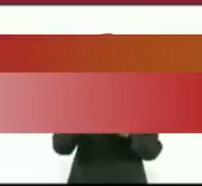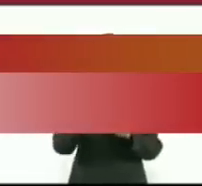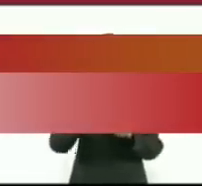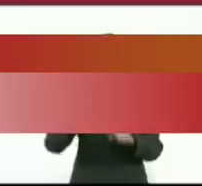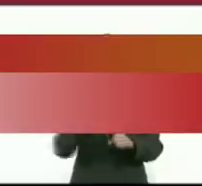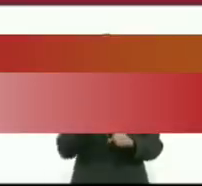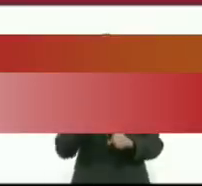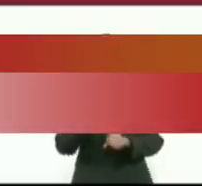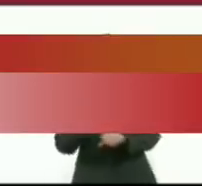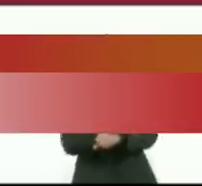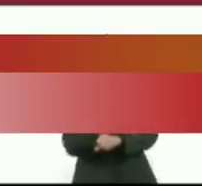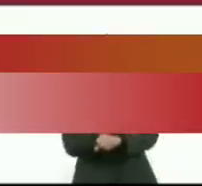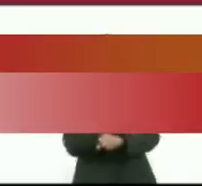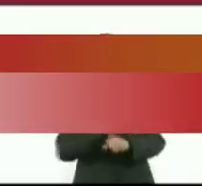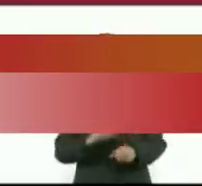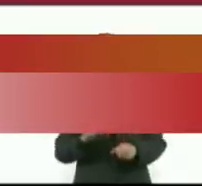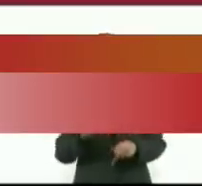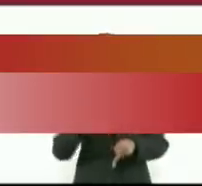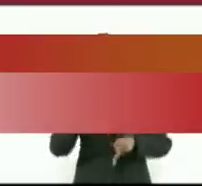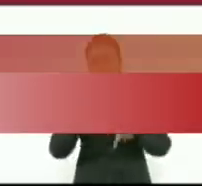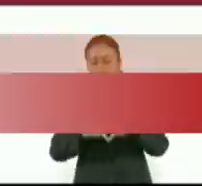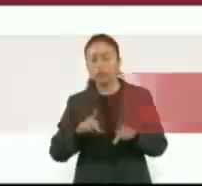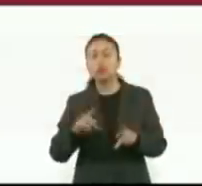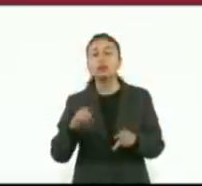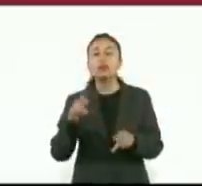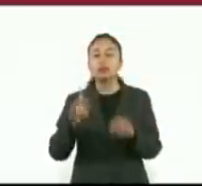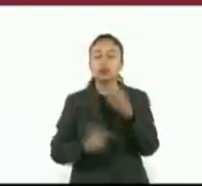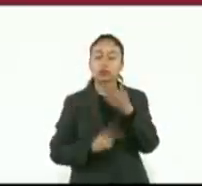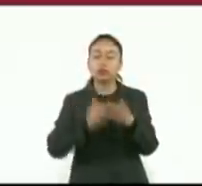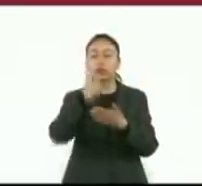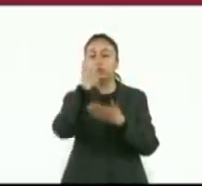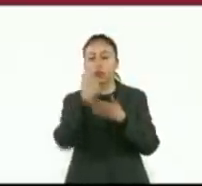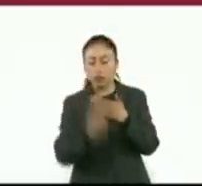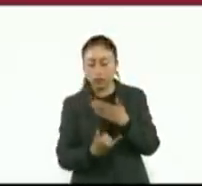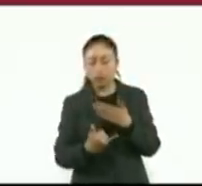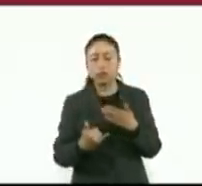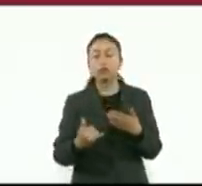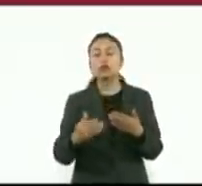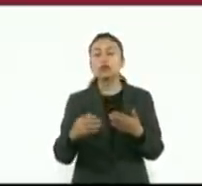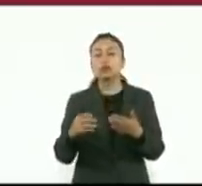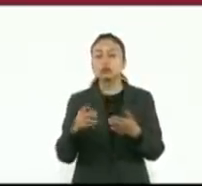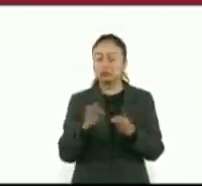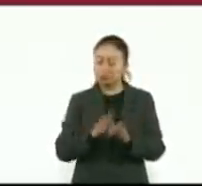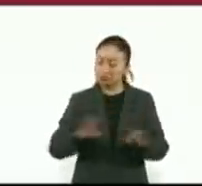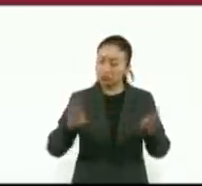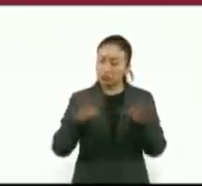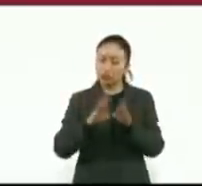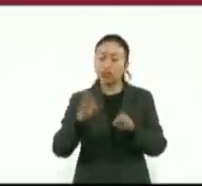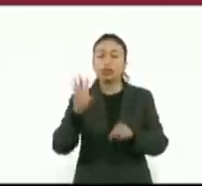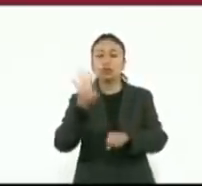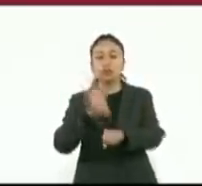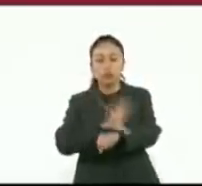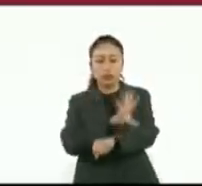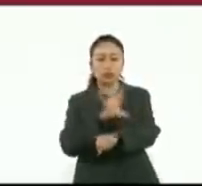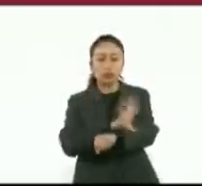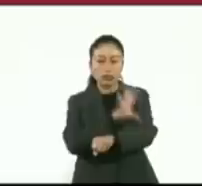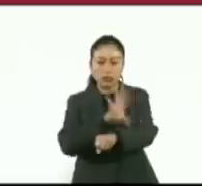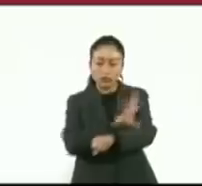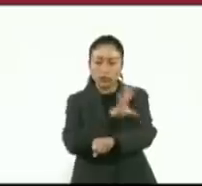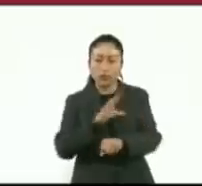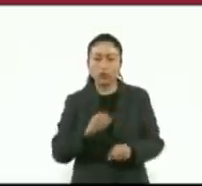Electricidad, y tiene que ser parte de un proyecto de soberanía energética y un proyecto de